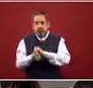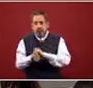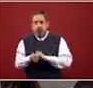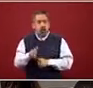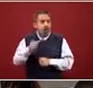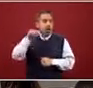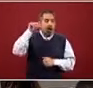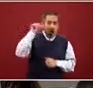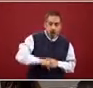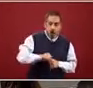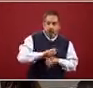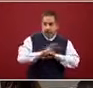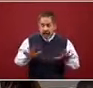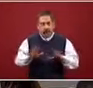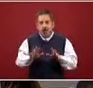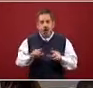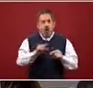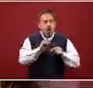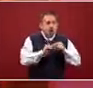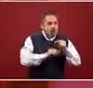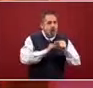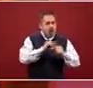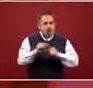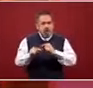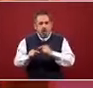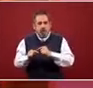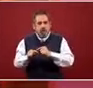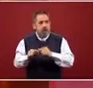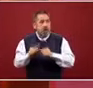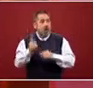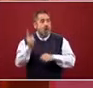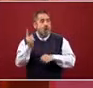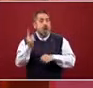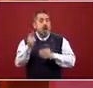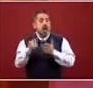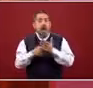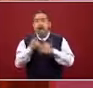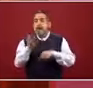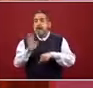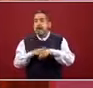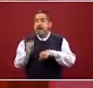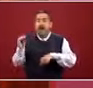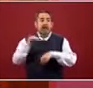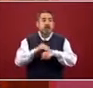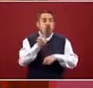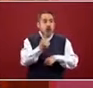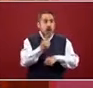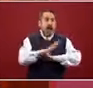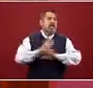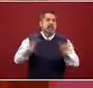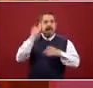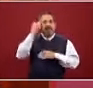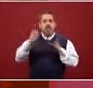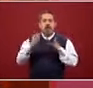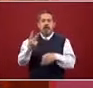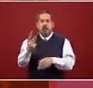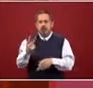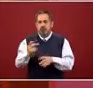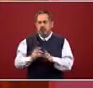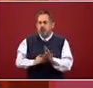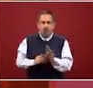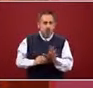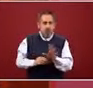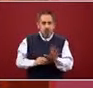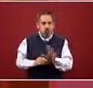de un momento a otro. No ocurre con un caso más. Entonces, lo digo porque la declaración